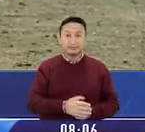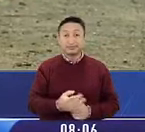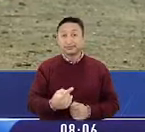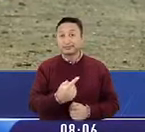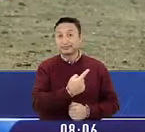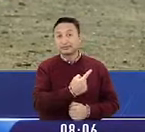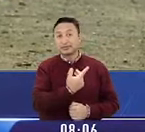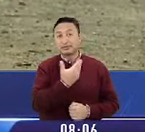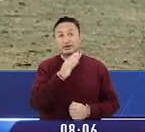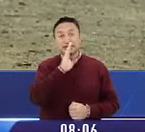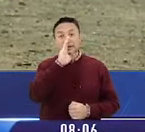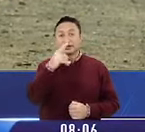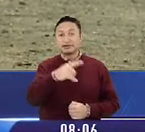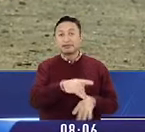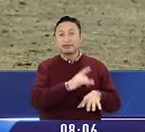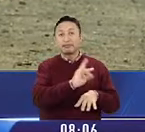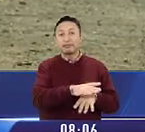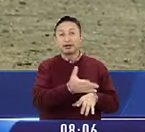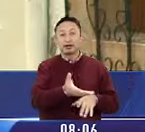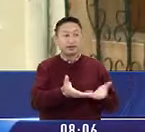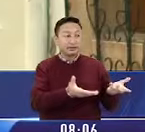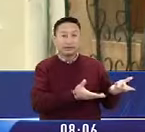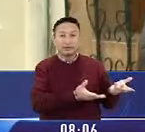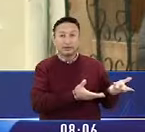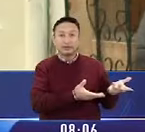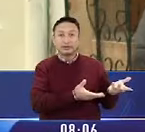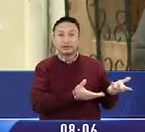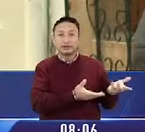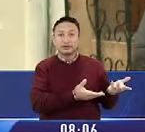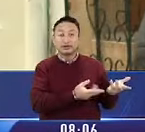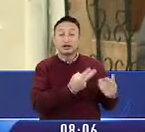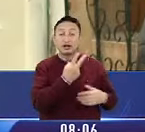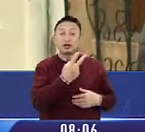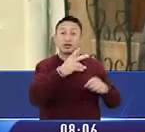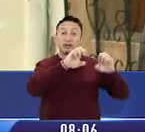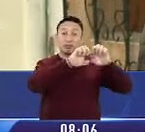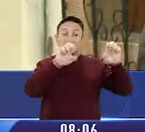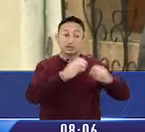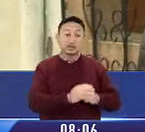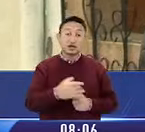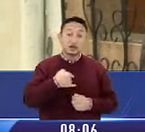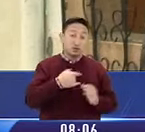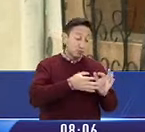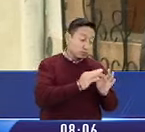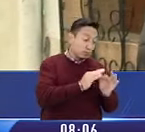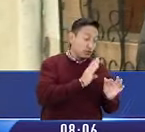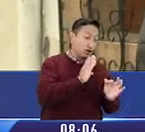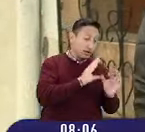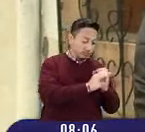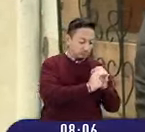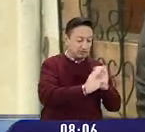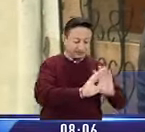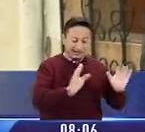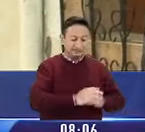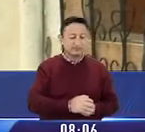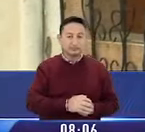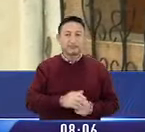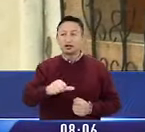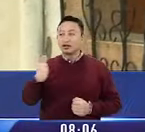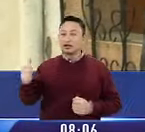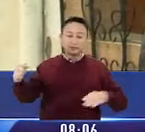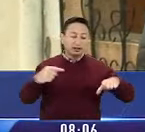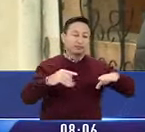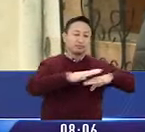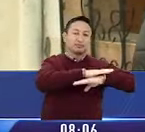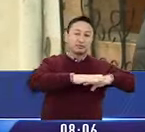novedad, la obra quedó inconclusa. Como dice que hay dos empresas que una arregla el alcantarillado